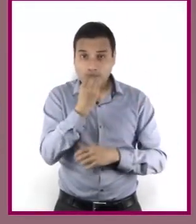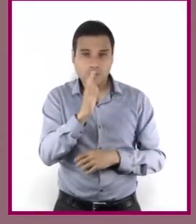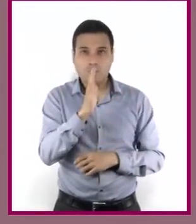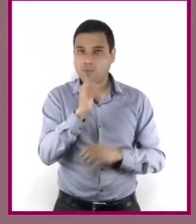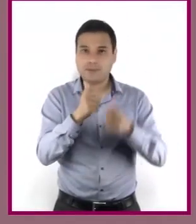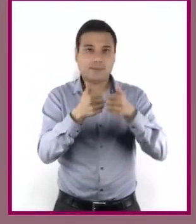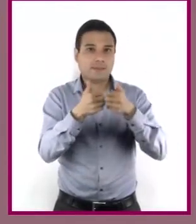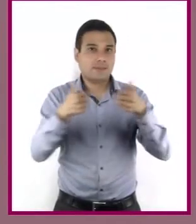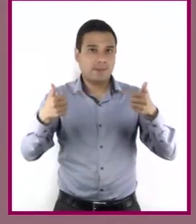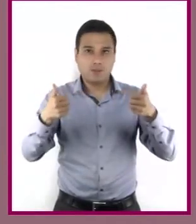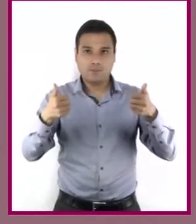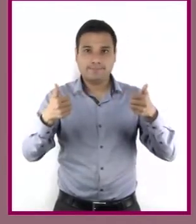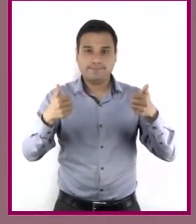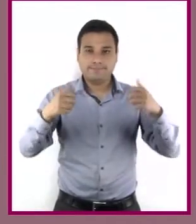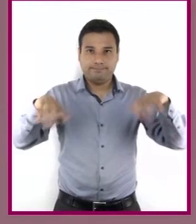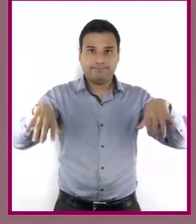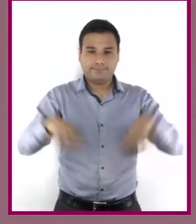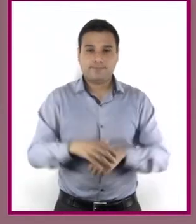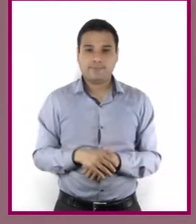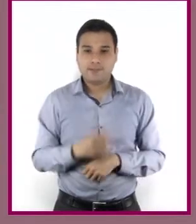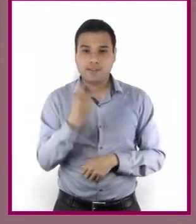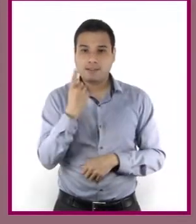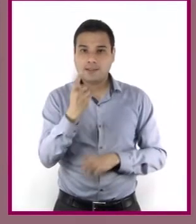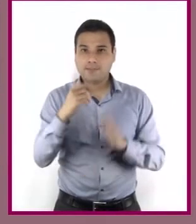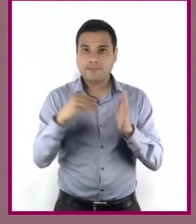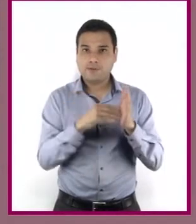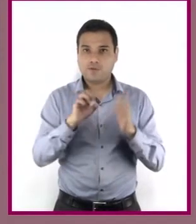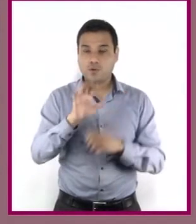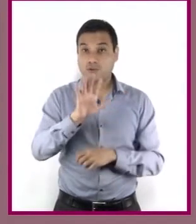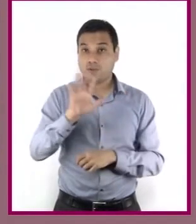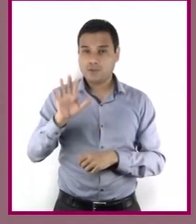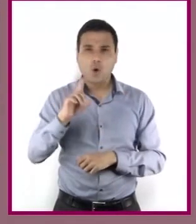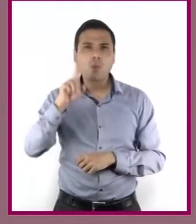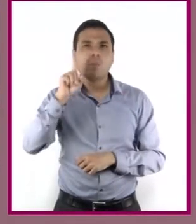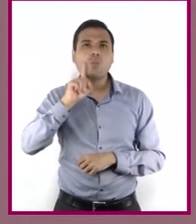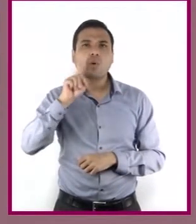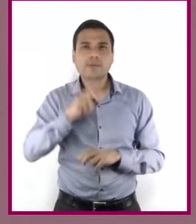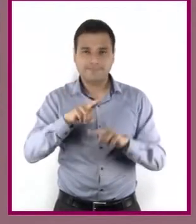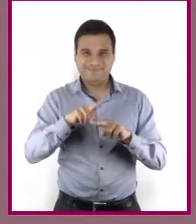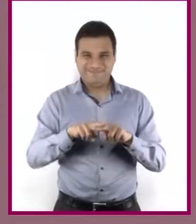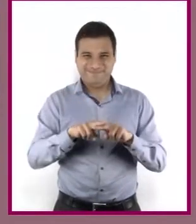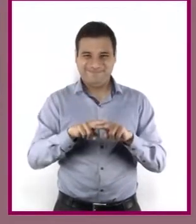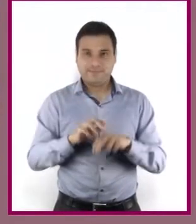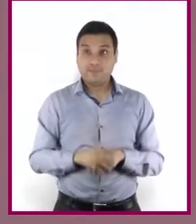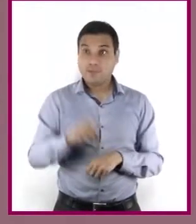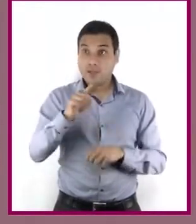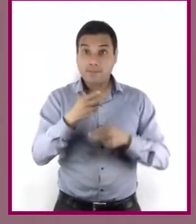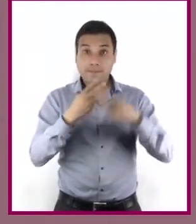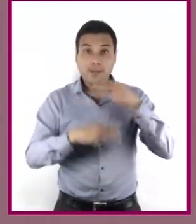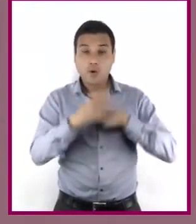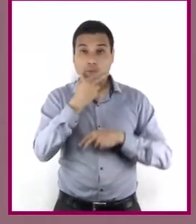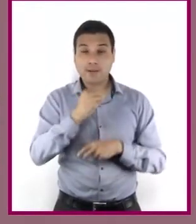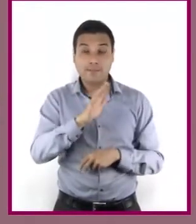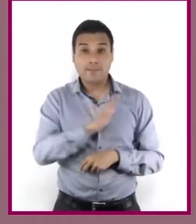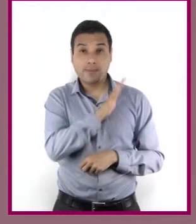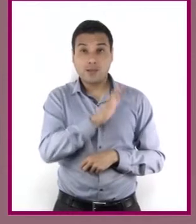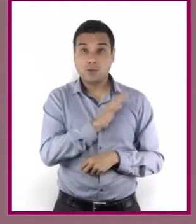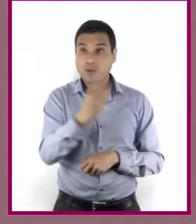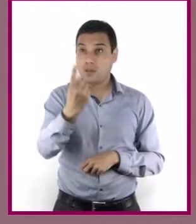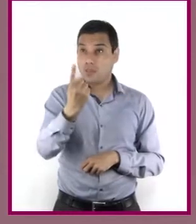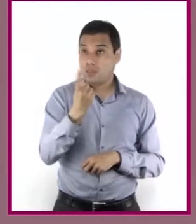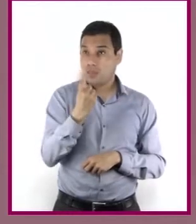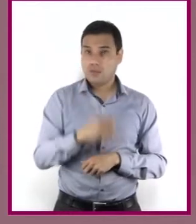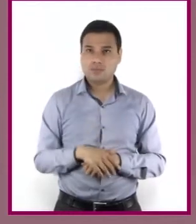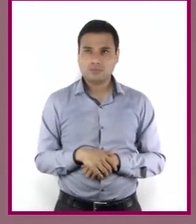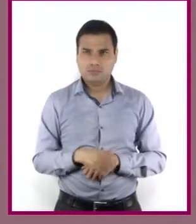1 de diciembre de 1955, Parks se negó a ceder su lugar a un hombre blanco y cambiarse al área